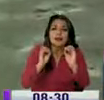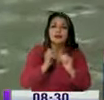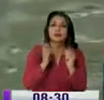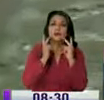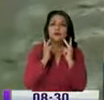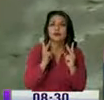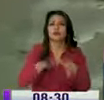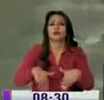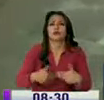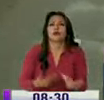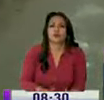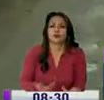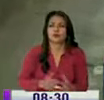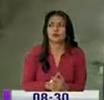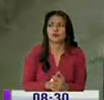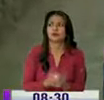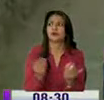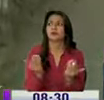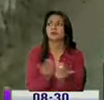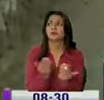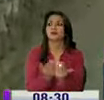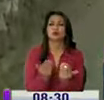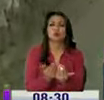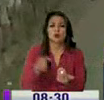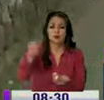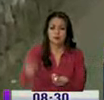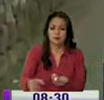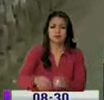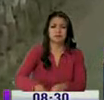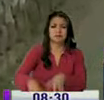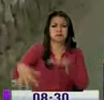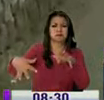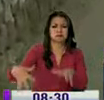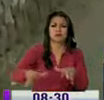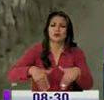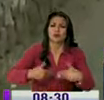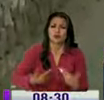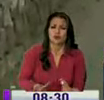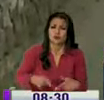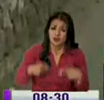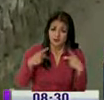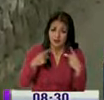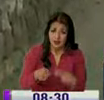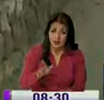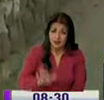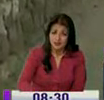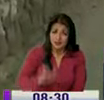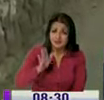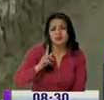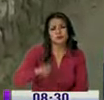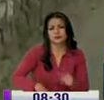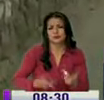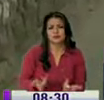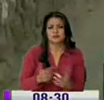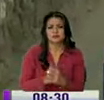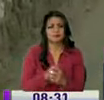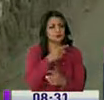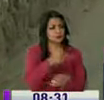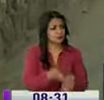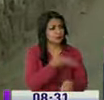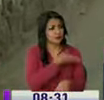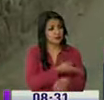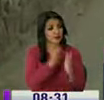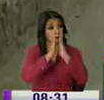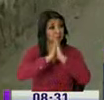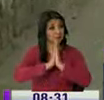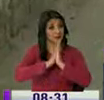señorita, la basura, cómo amanece eso, es increíble cómo se puede vivir en pleno centro de la ciudad. ¿Ustedes han hecho solicitudes